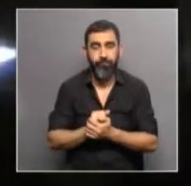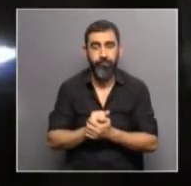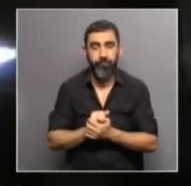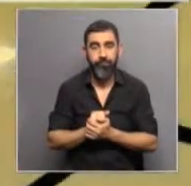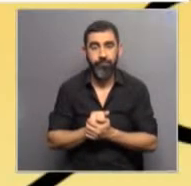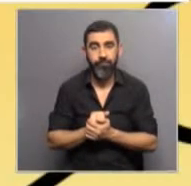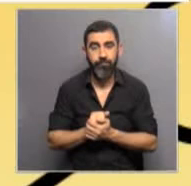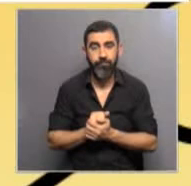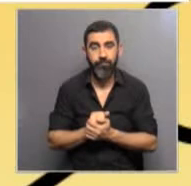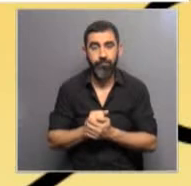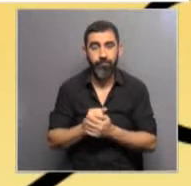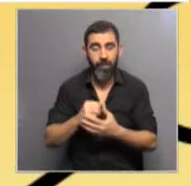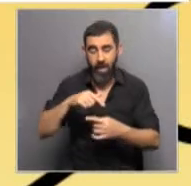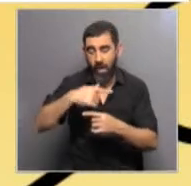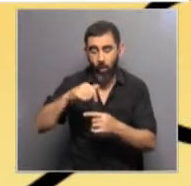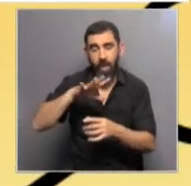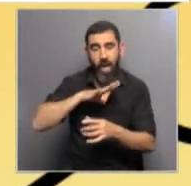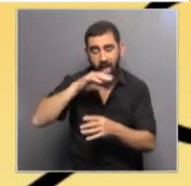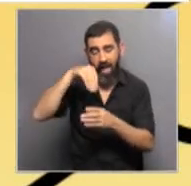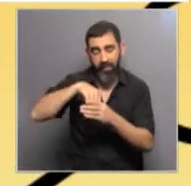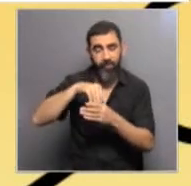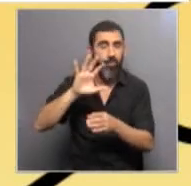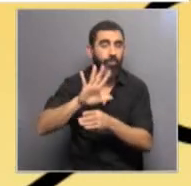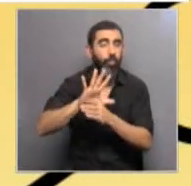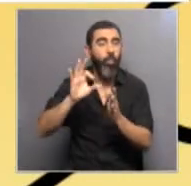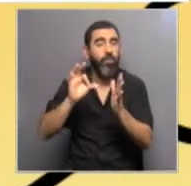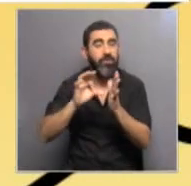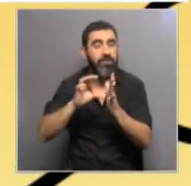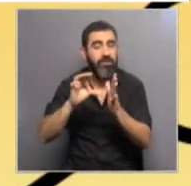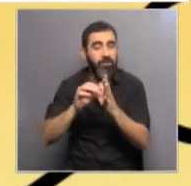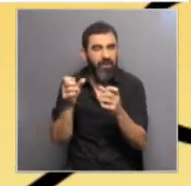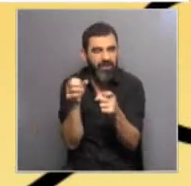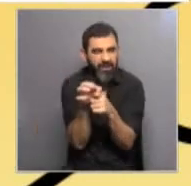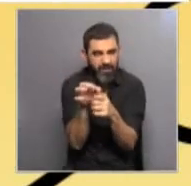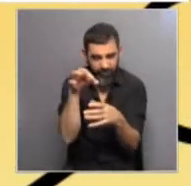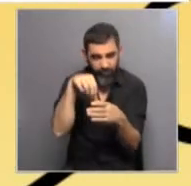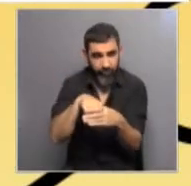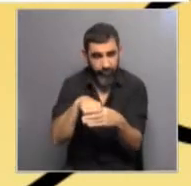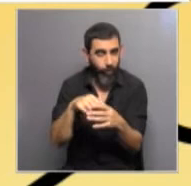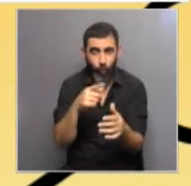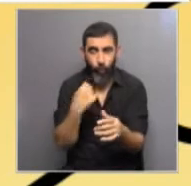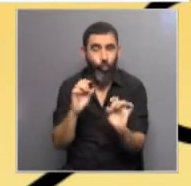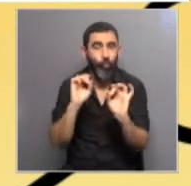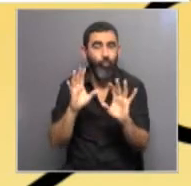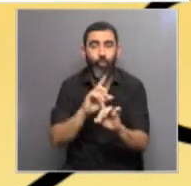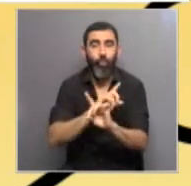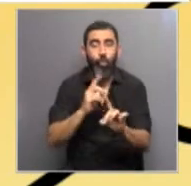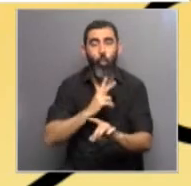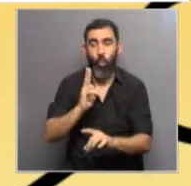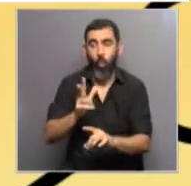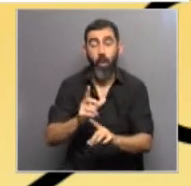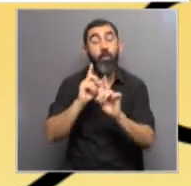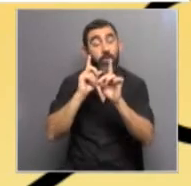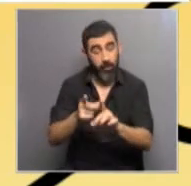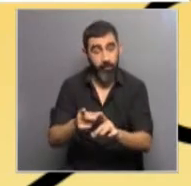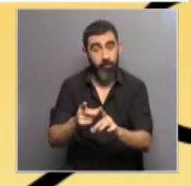el recipiente que contiene un ecosistema microbiano. Es decir, nosotros no somos solamente humanos, somos